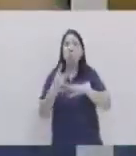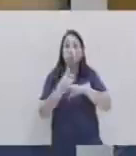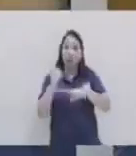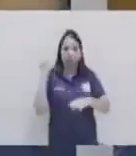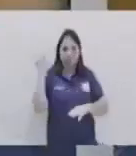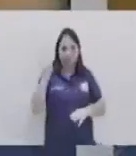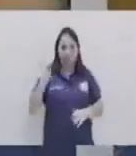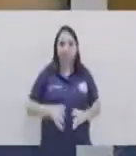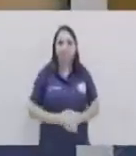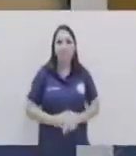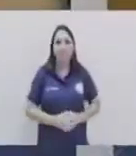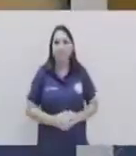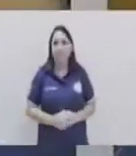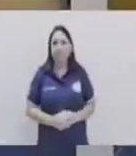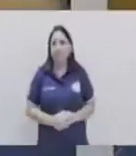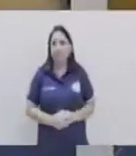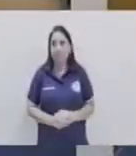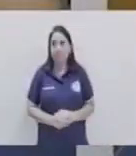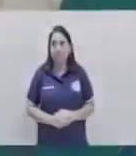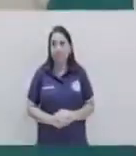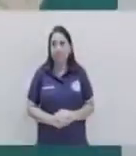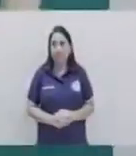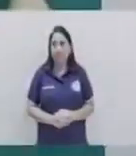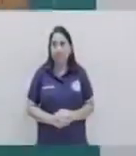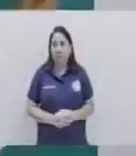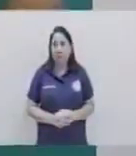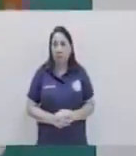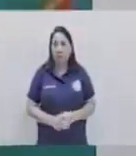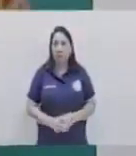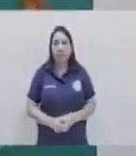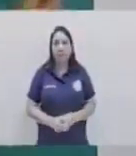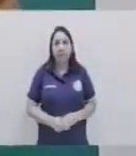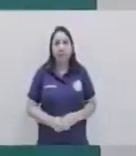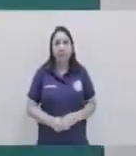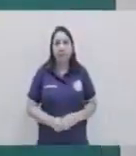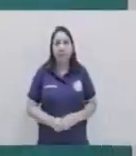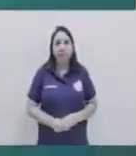más sencilla. Vamos a borrar también nuestra parábola.